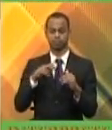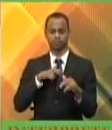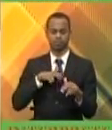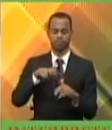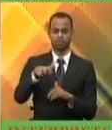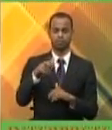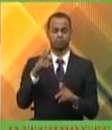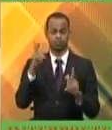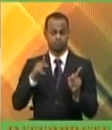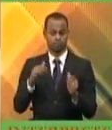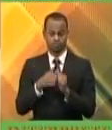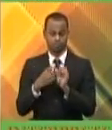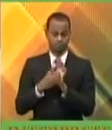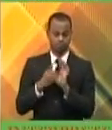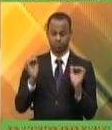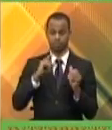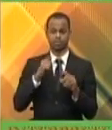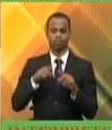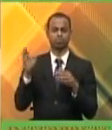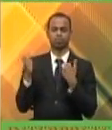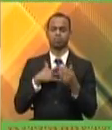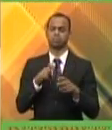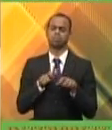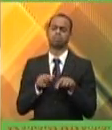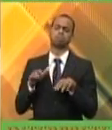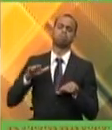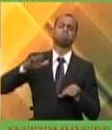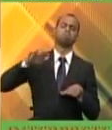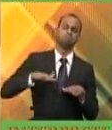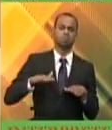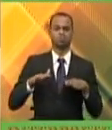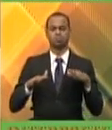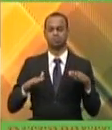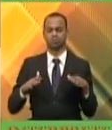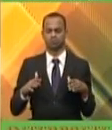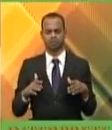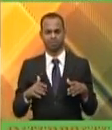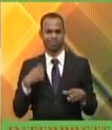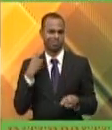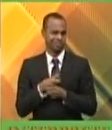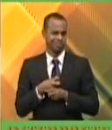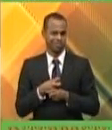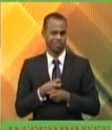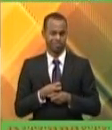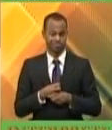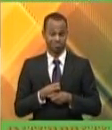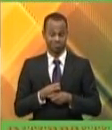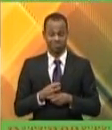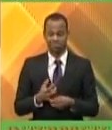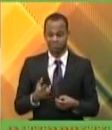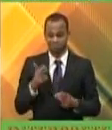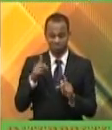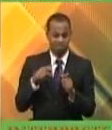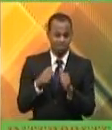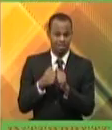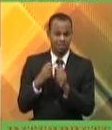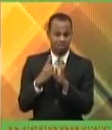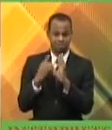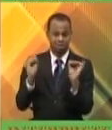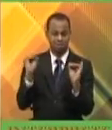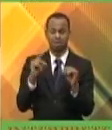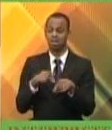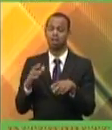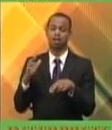personas que no tenemos discapacidad tenemos que seguir la pierna altísimo para poder subir a las aceras o sea imagínate una